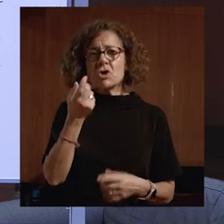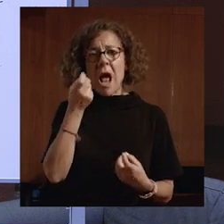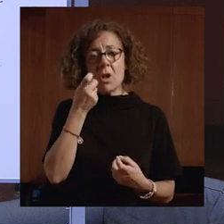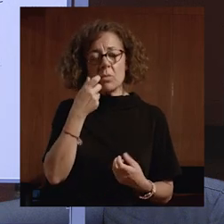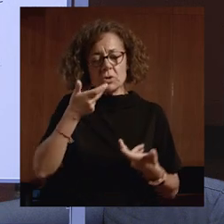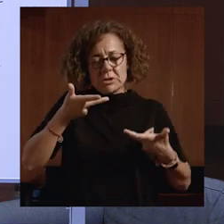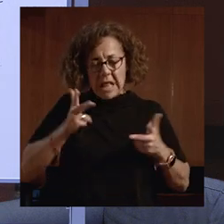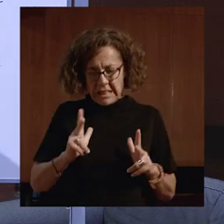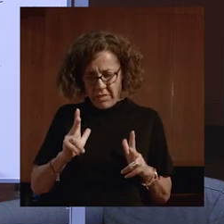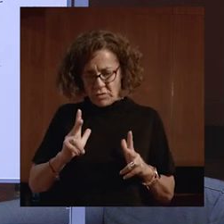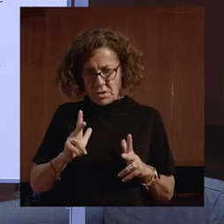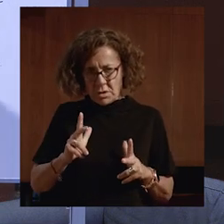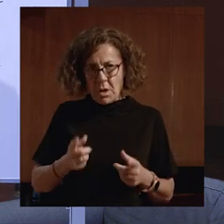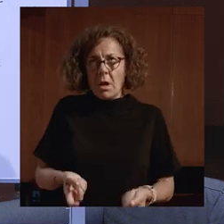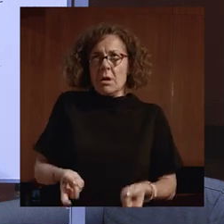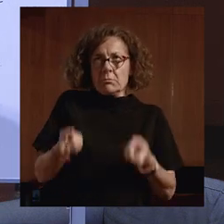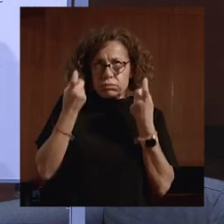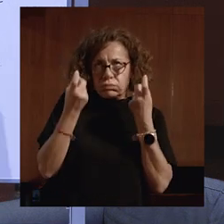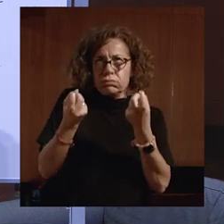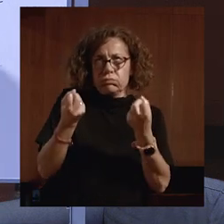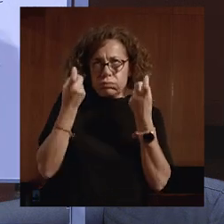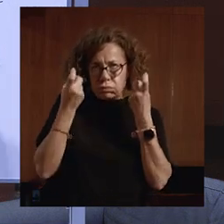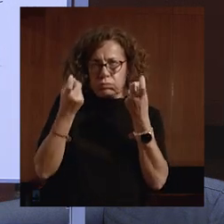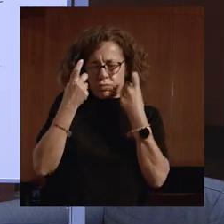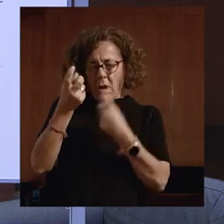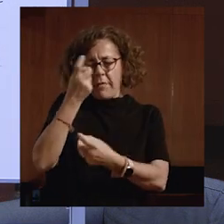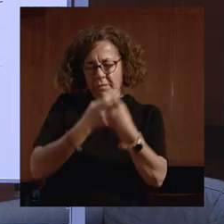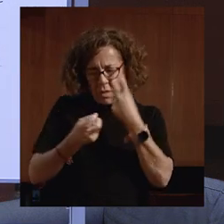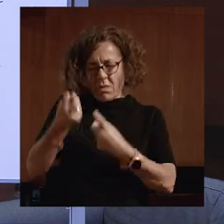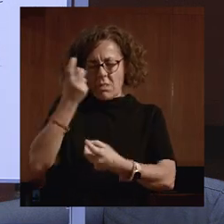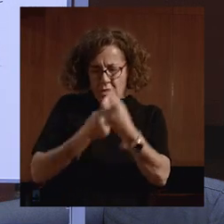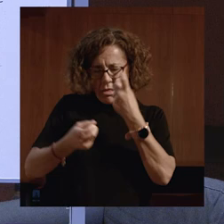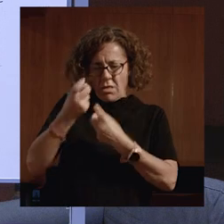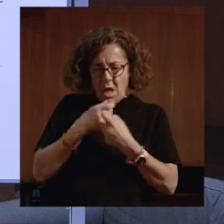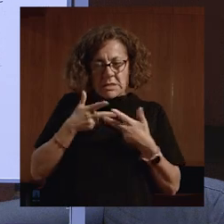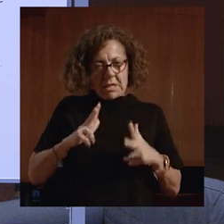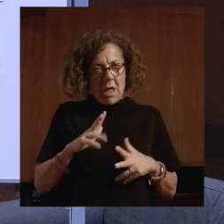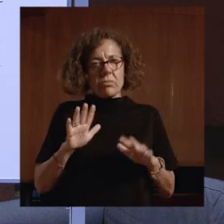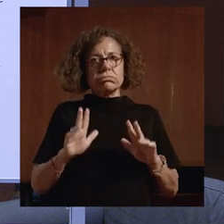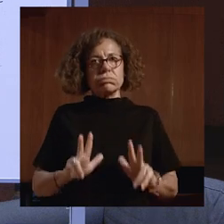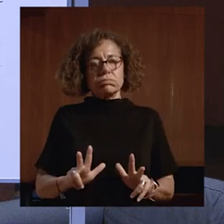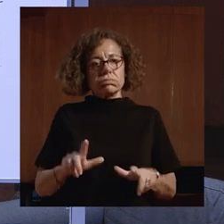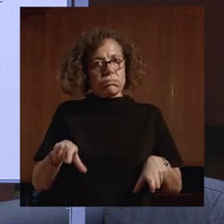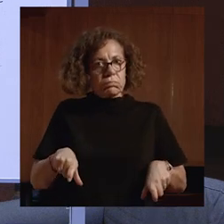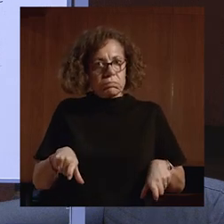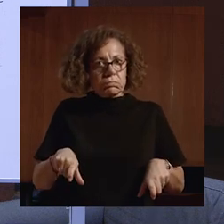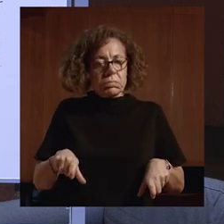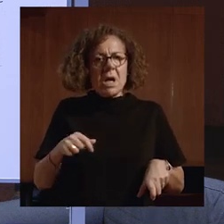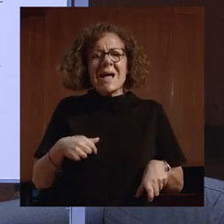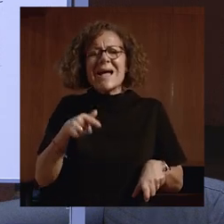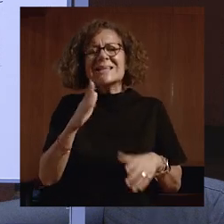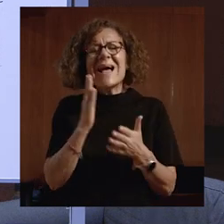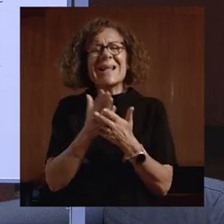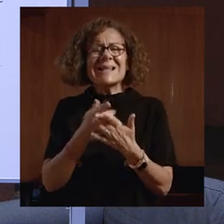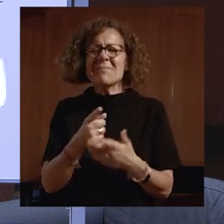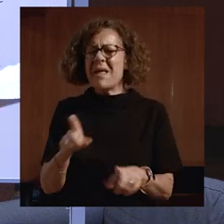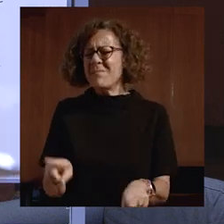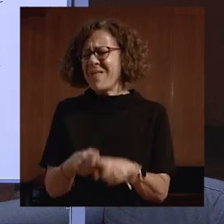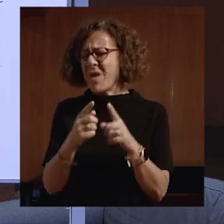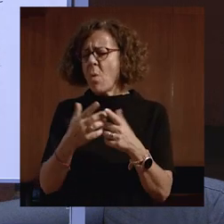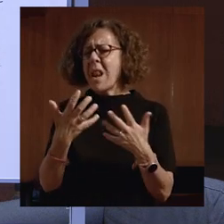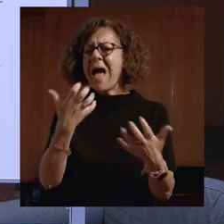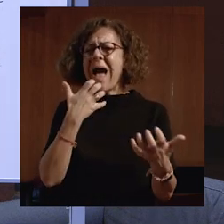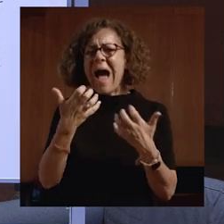forma gregaria, recibiendo información de forma pasiva, en esa clase, que la puedes llamar como te dé la gana, presencia escénica,